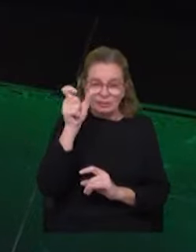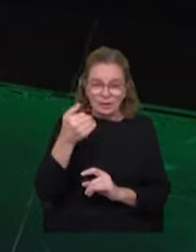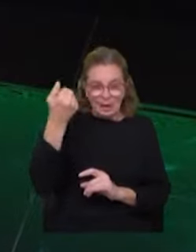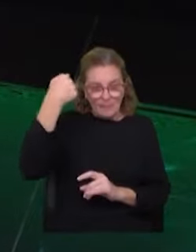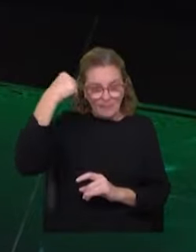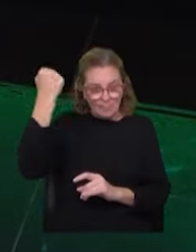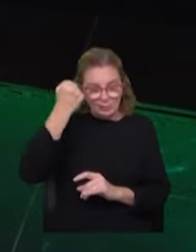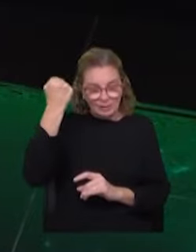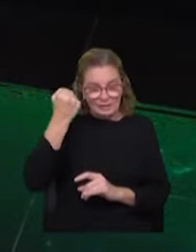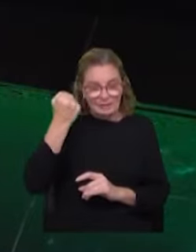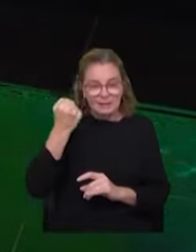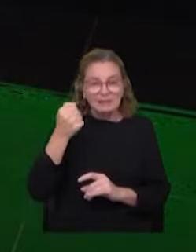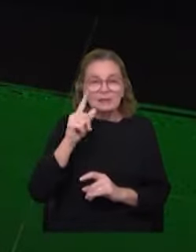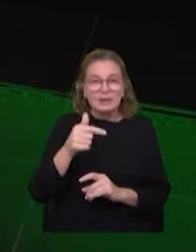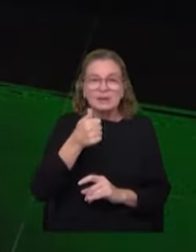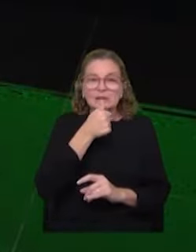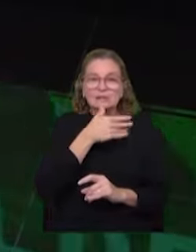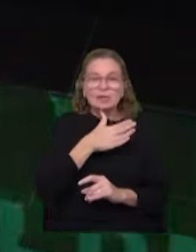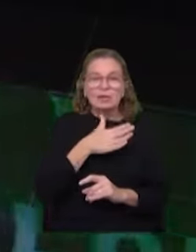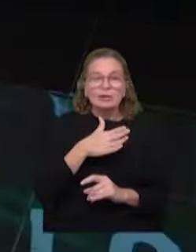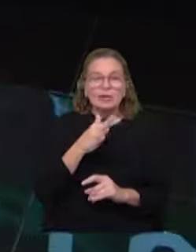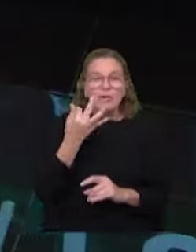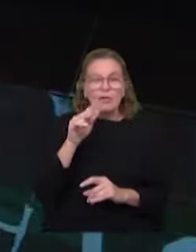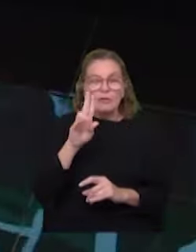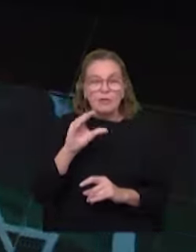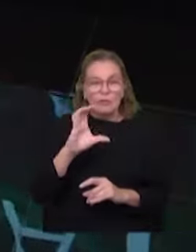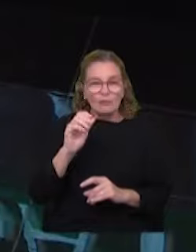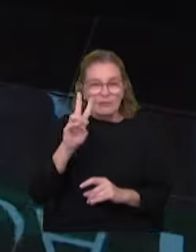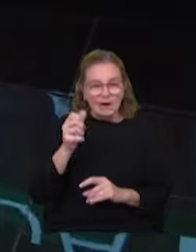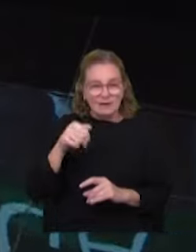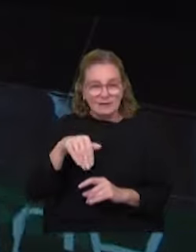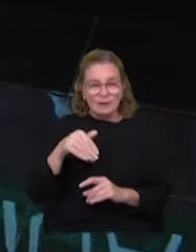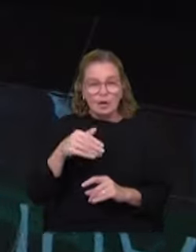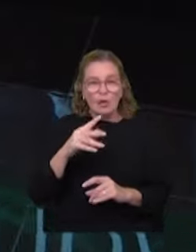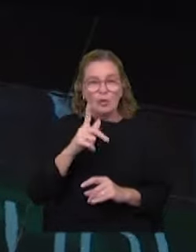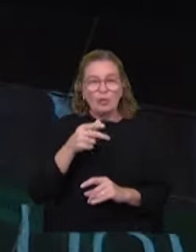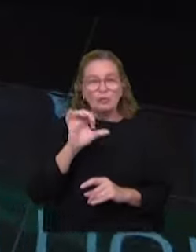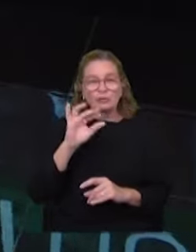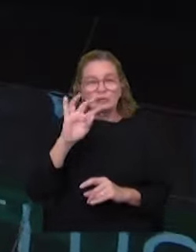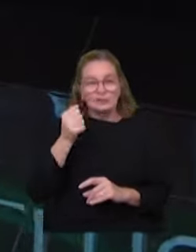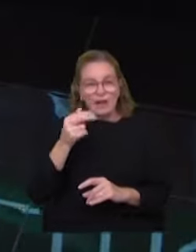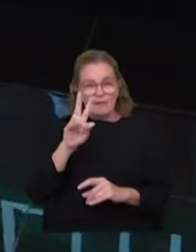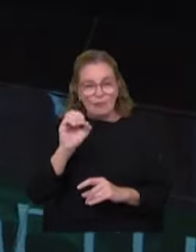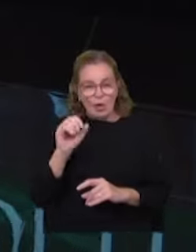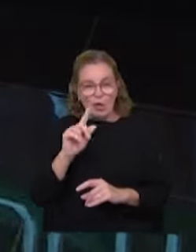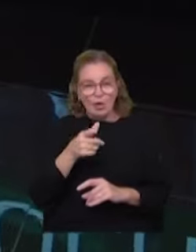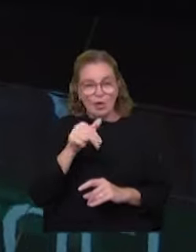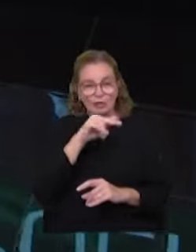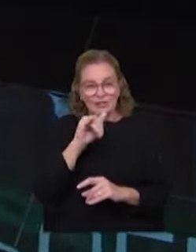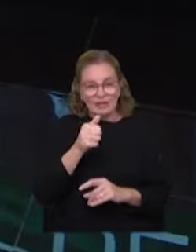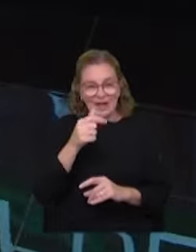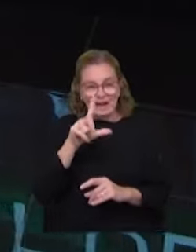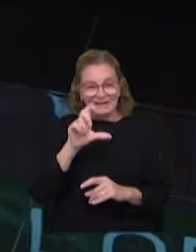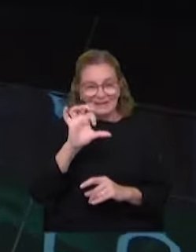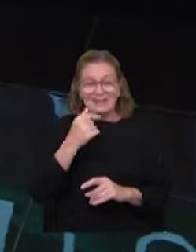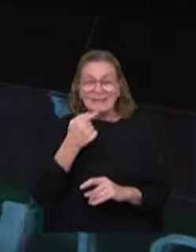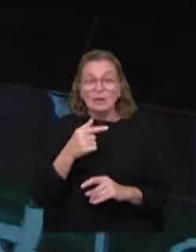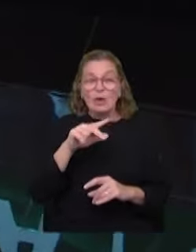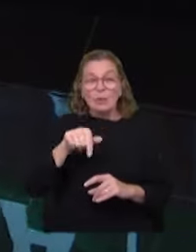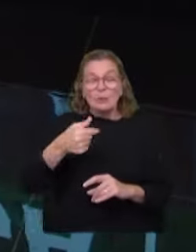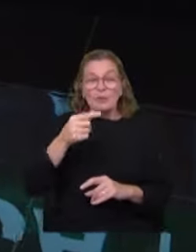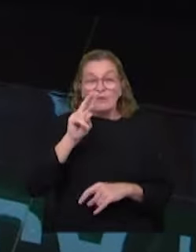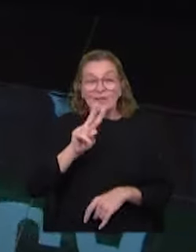por el plebiscito y también histórico de fugan estamos hablando de Gustavo González que dijo que el próximo 27 de octubre habrá